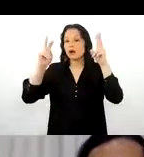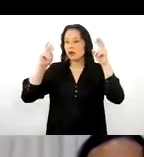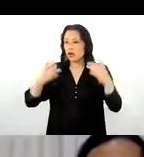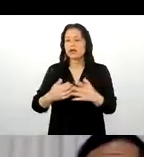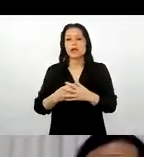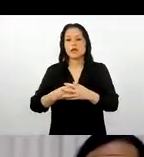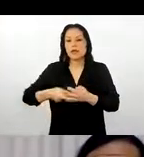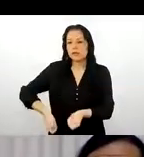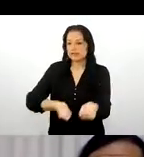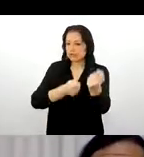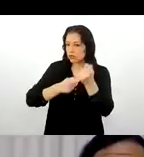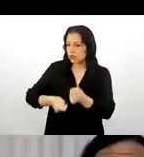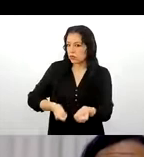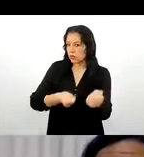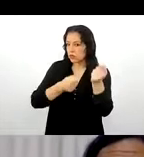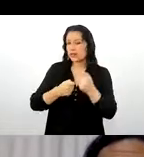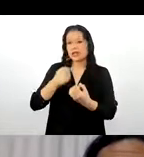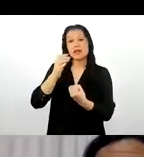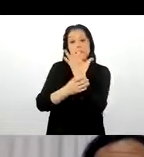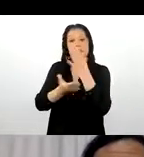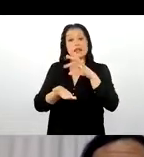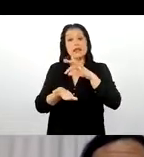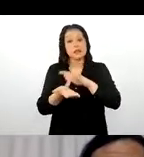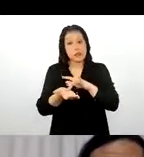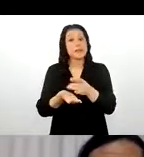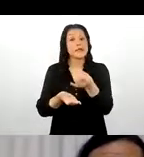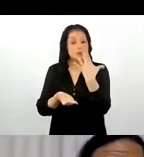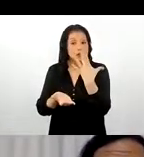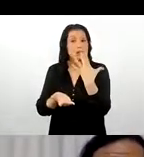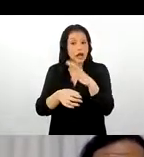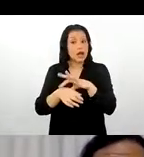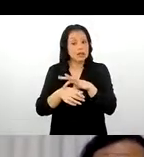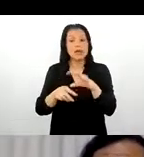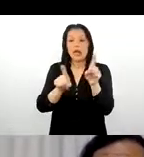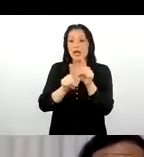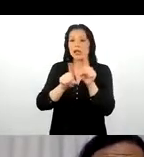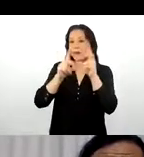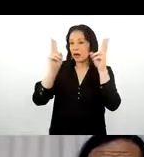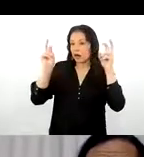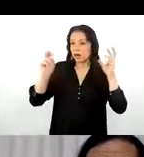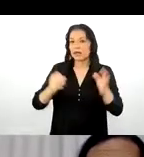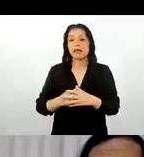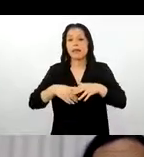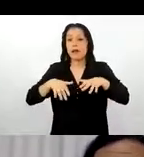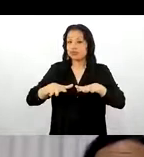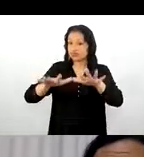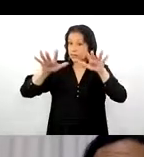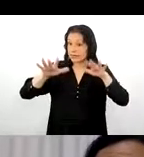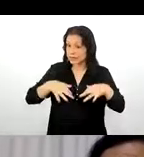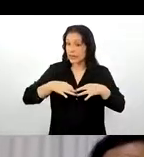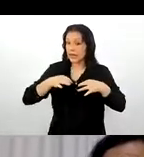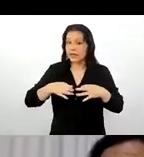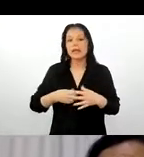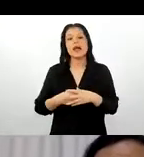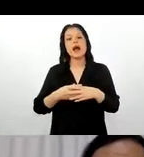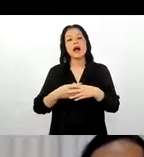cosecha de plantas medicinales, con el tema también de la textilería, ¿no?, en Amaru, en las